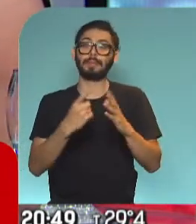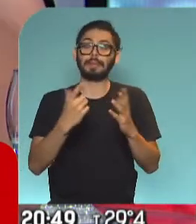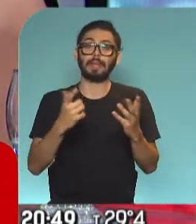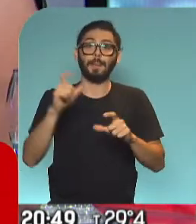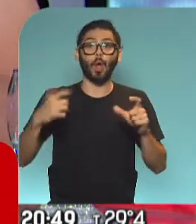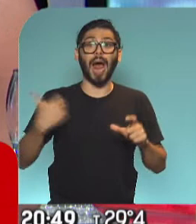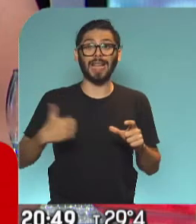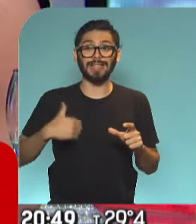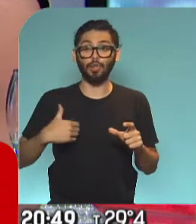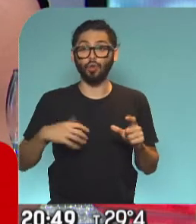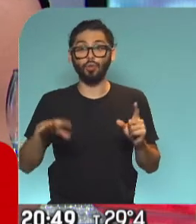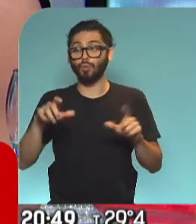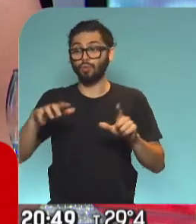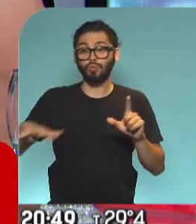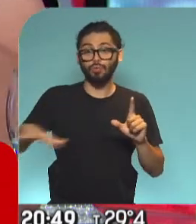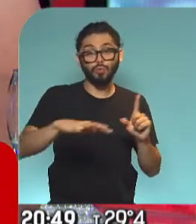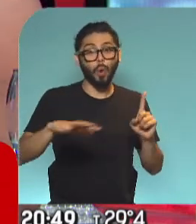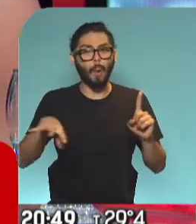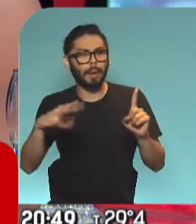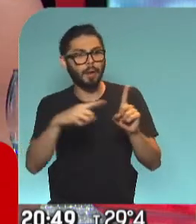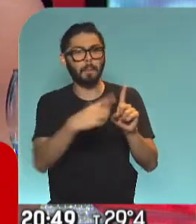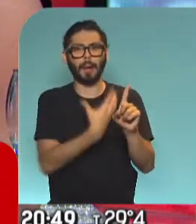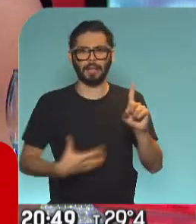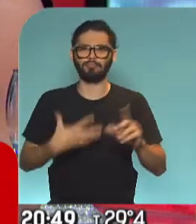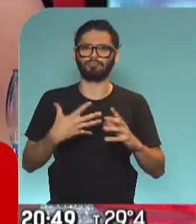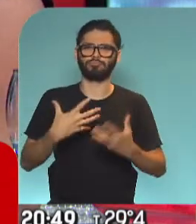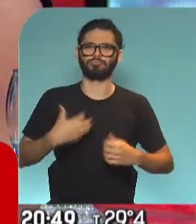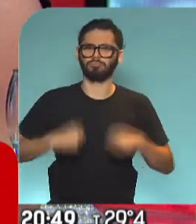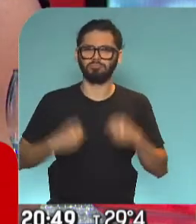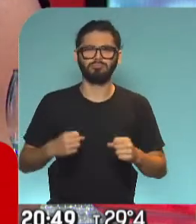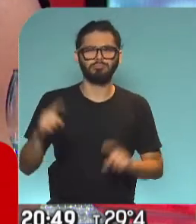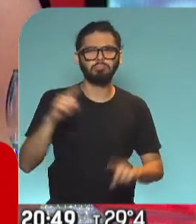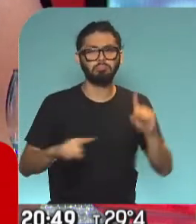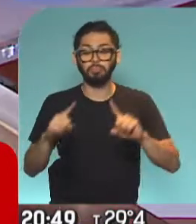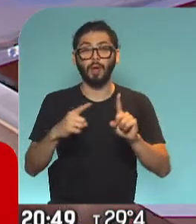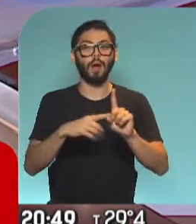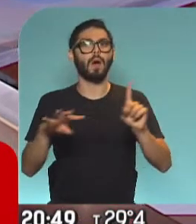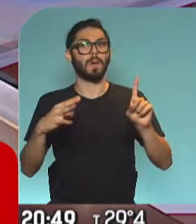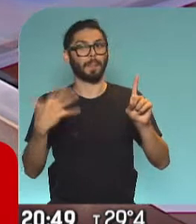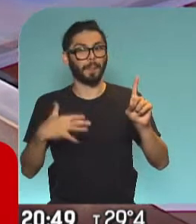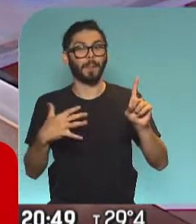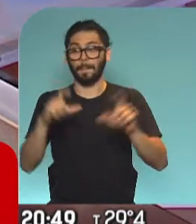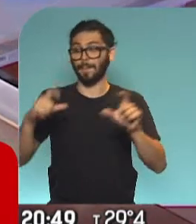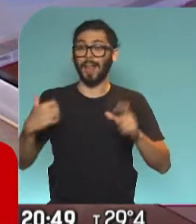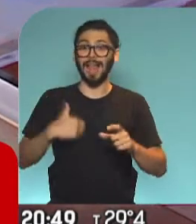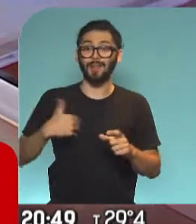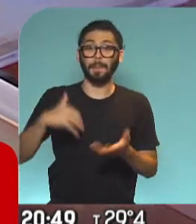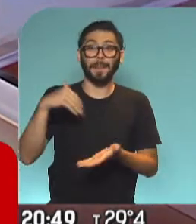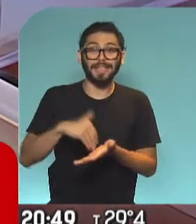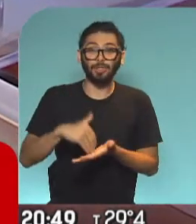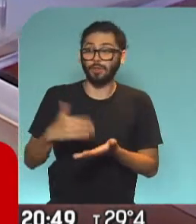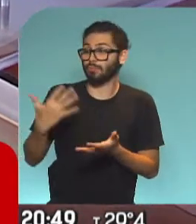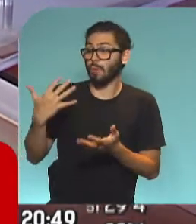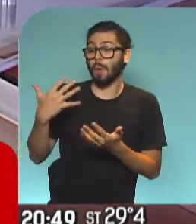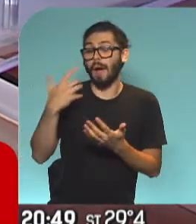argentinas entienda que el presidente se pone al frente de la vacunación de millones de argentinas y argentinos qué bueno que en los primeros meses y en el todo el